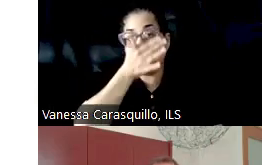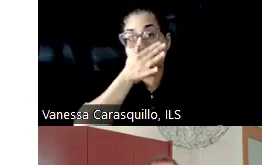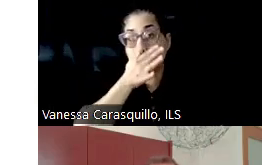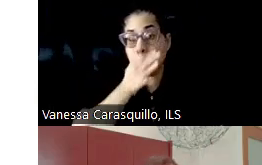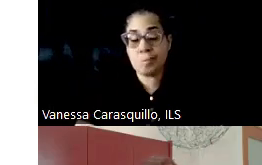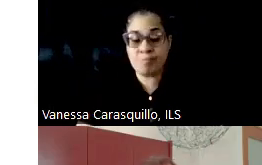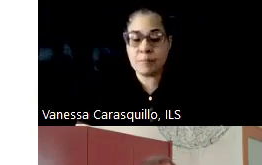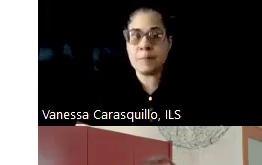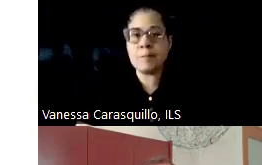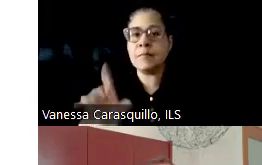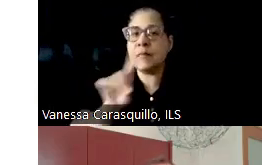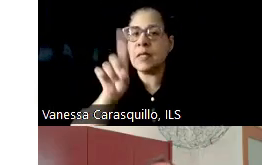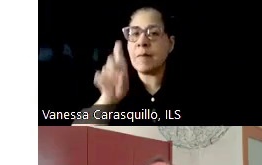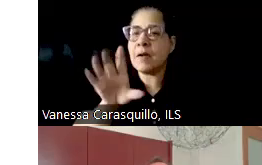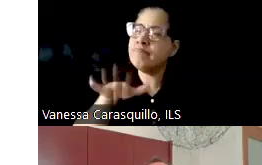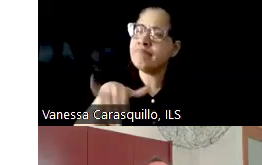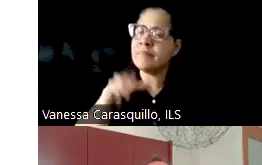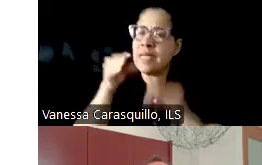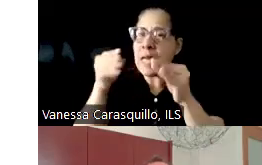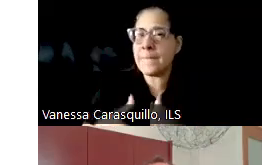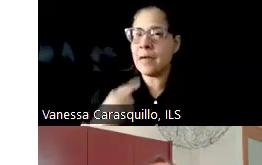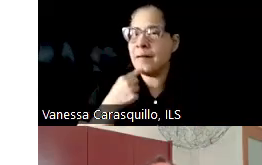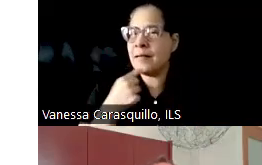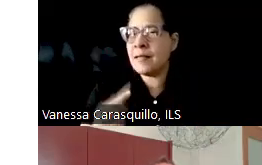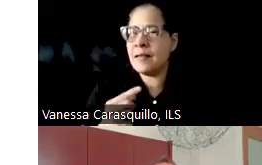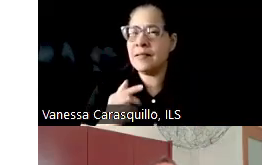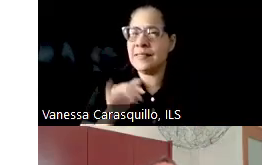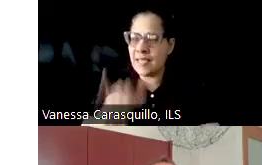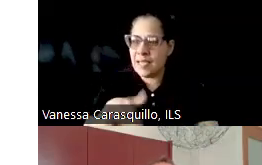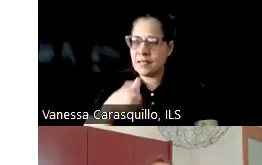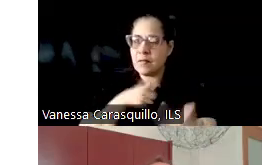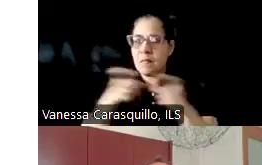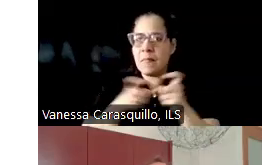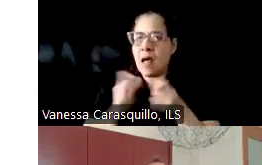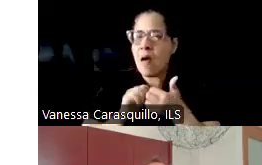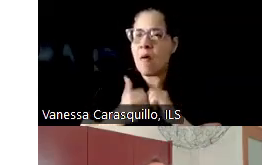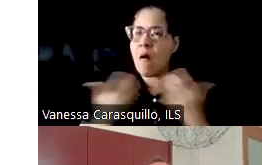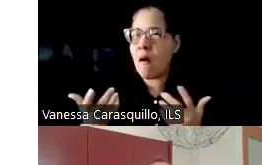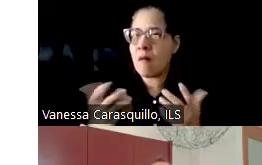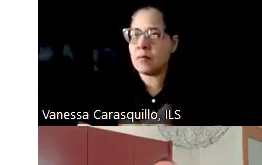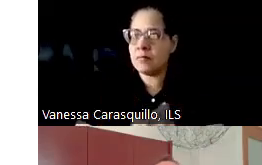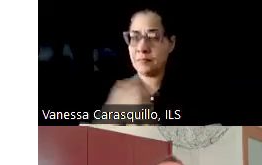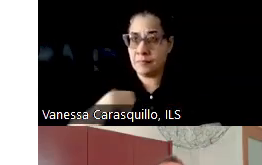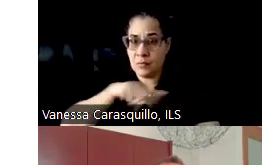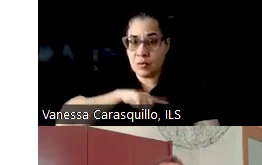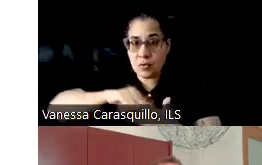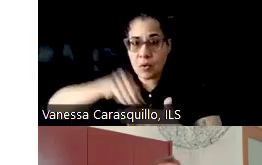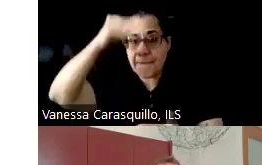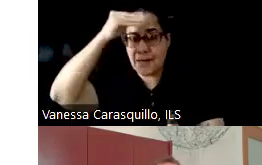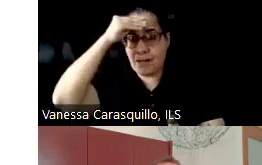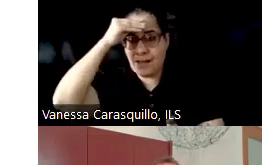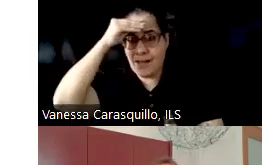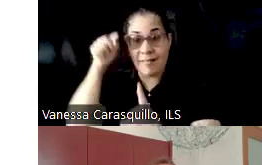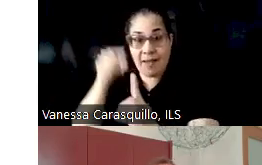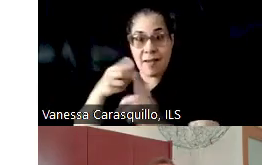¿y la maestra? ¿Qué te dice? ¿Y cómo la maestra maneja esto? ¿De qué manera nosotros podemos aprender de ella?